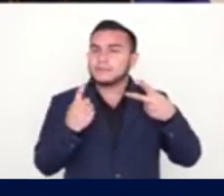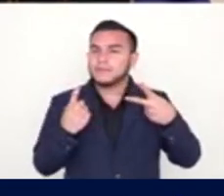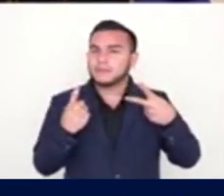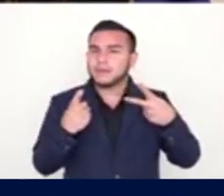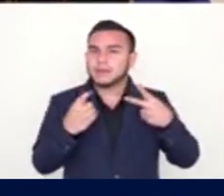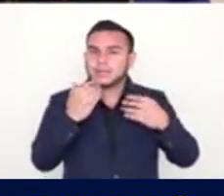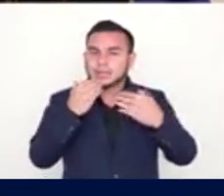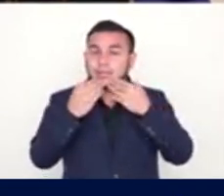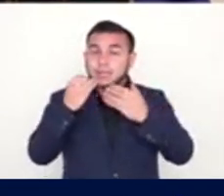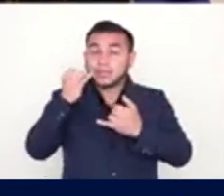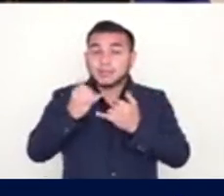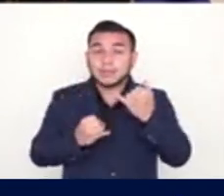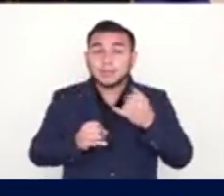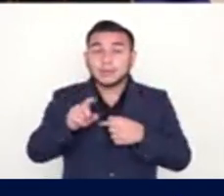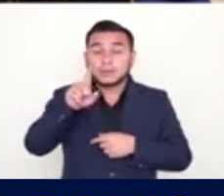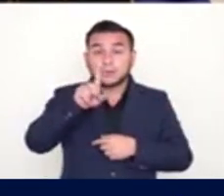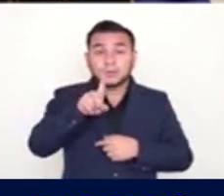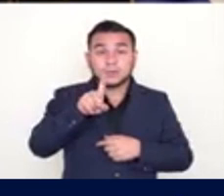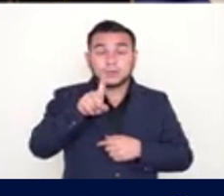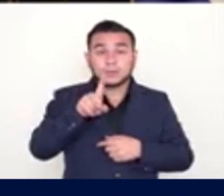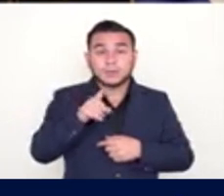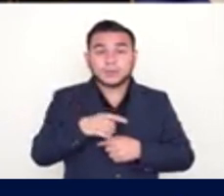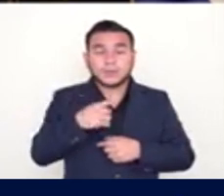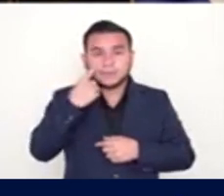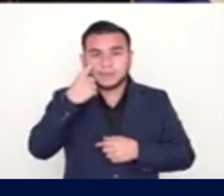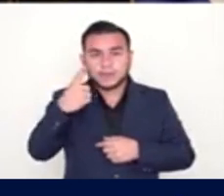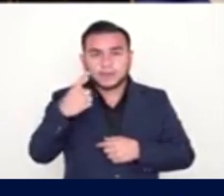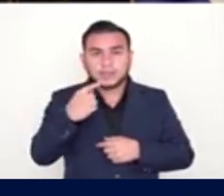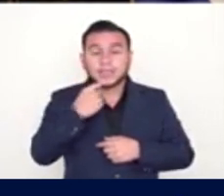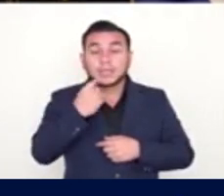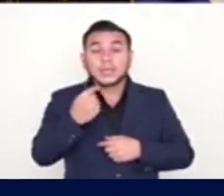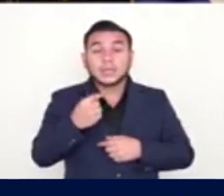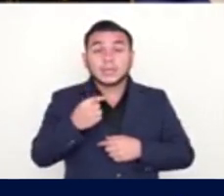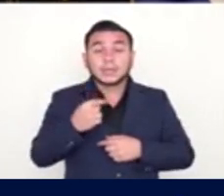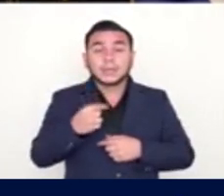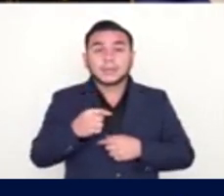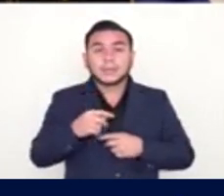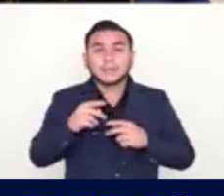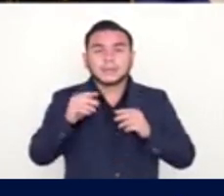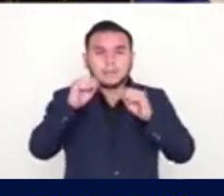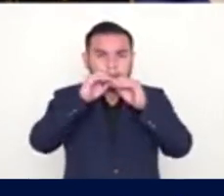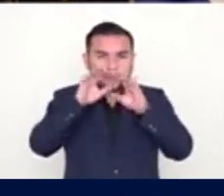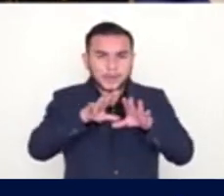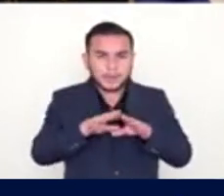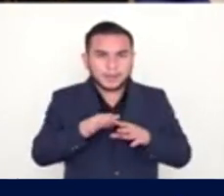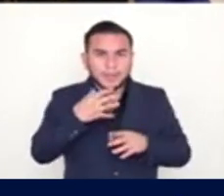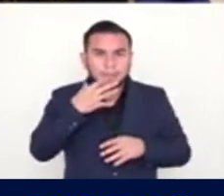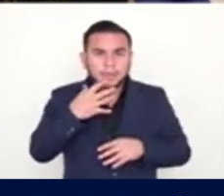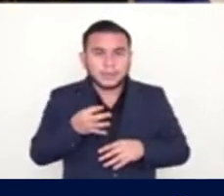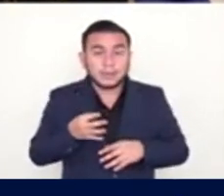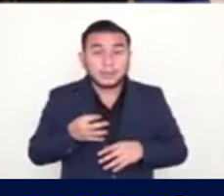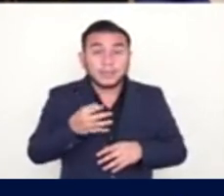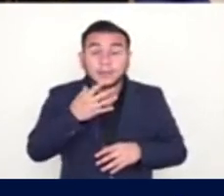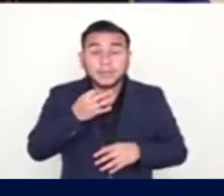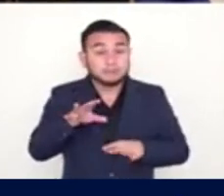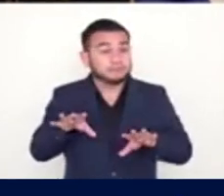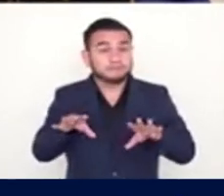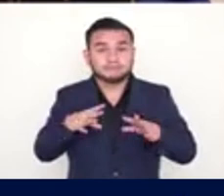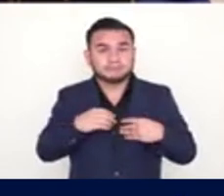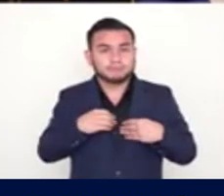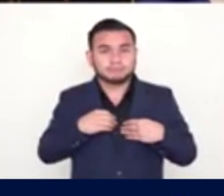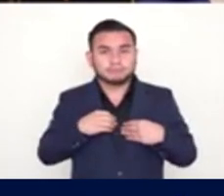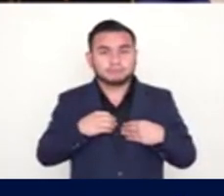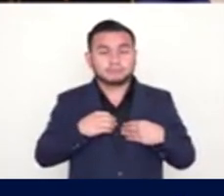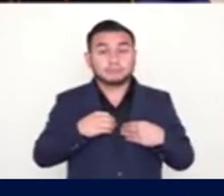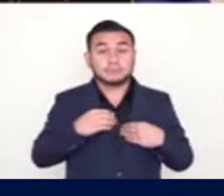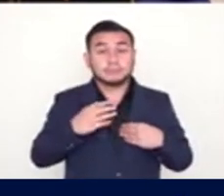tocado, que quiero terminar con esto. Uno es el caso, si me pueden poner la diapositiva de la página, también periodismo incómodo, que ustedes no reconocen porque no está